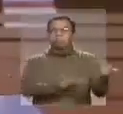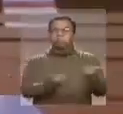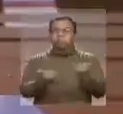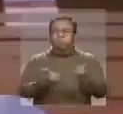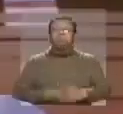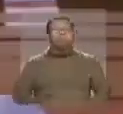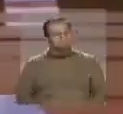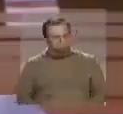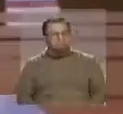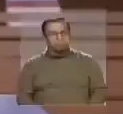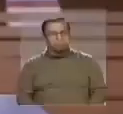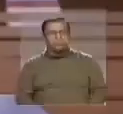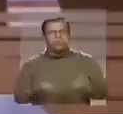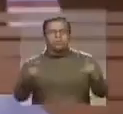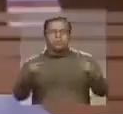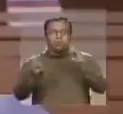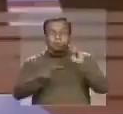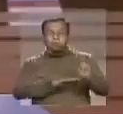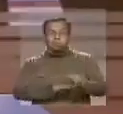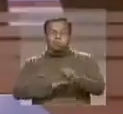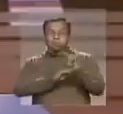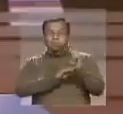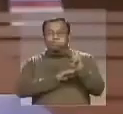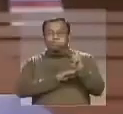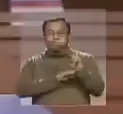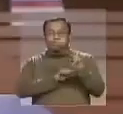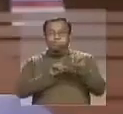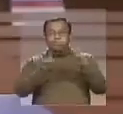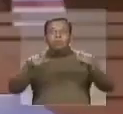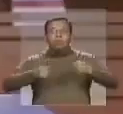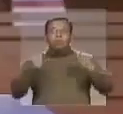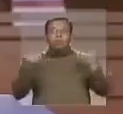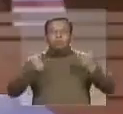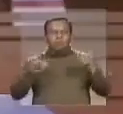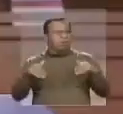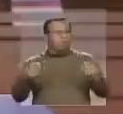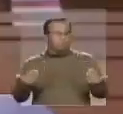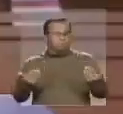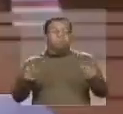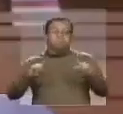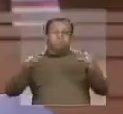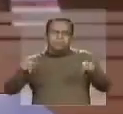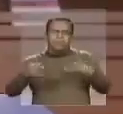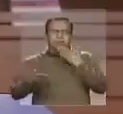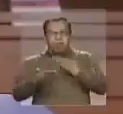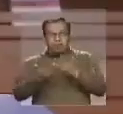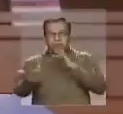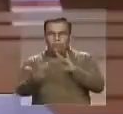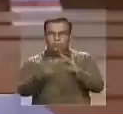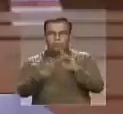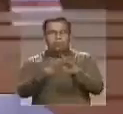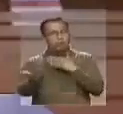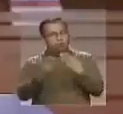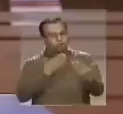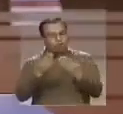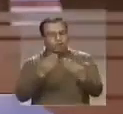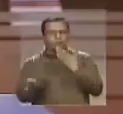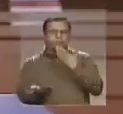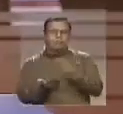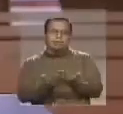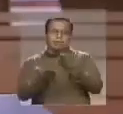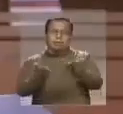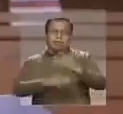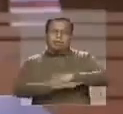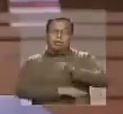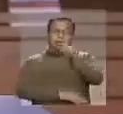realidad. Eso de acuerdo con el Observatorio de Bogotá, ¿cómo vamos? Gracias por su sintonía, gracias por su confianza y recuerden